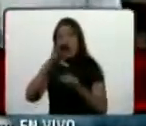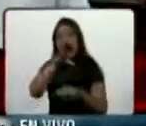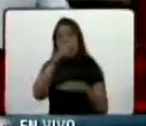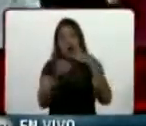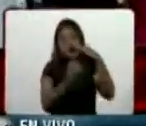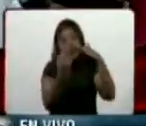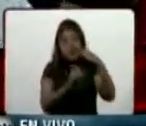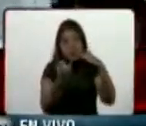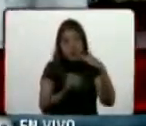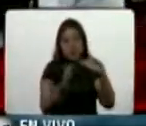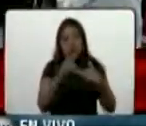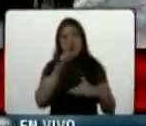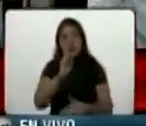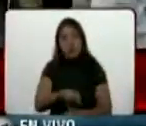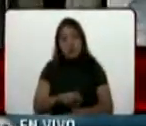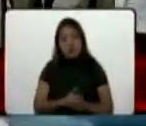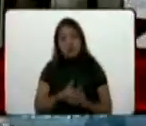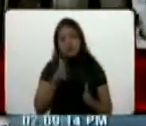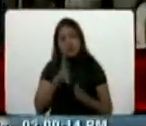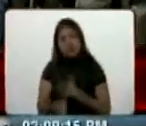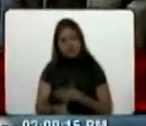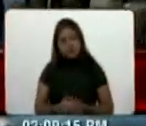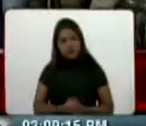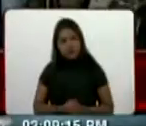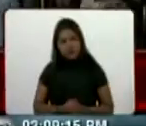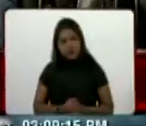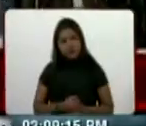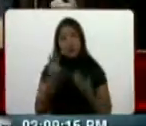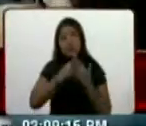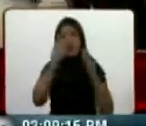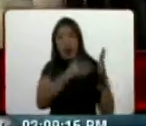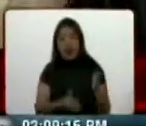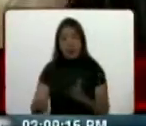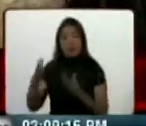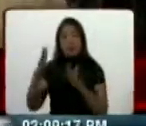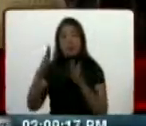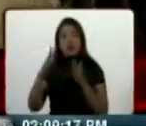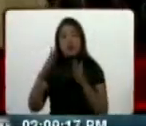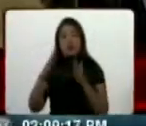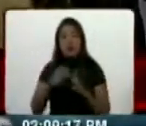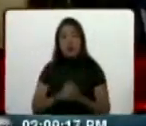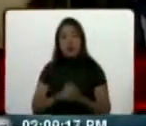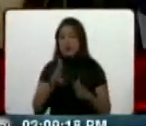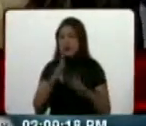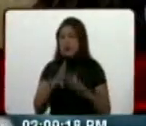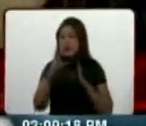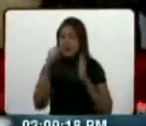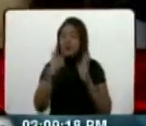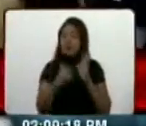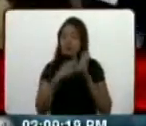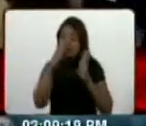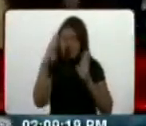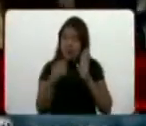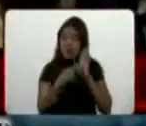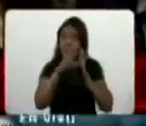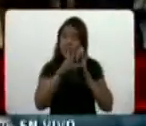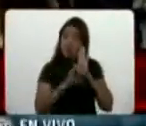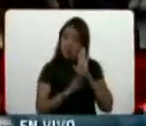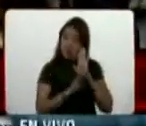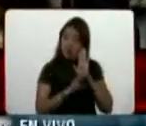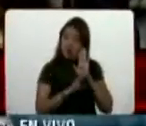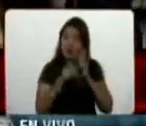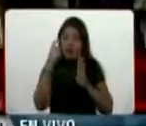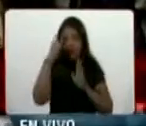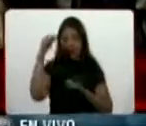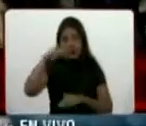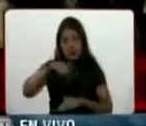y a lo que tenga que ver con el plan constitucional y lo que representa la Constitución de la República Bolivariana de Venezuela el día de